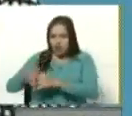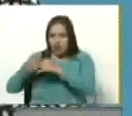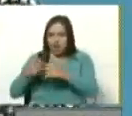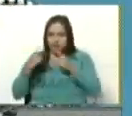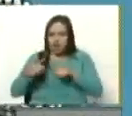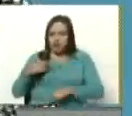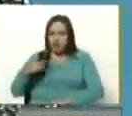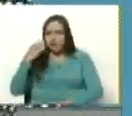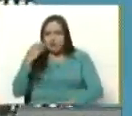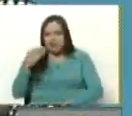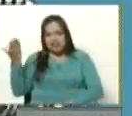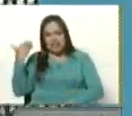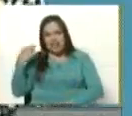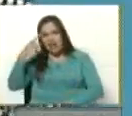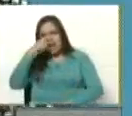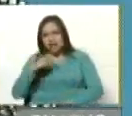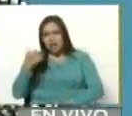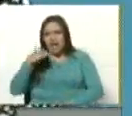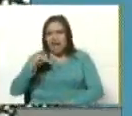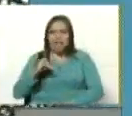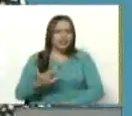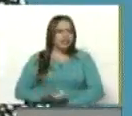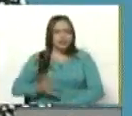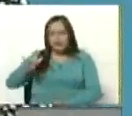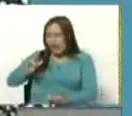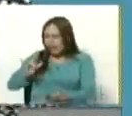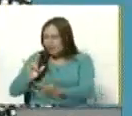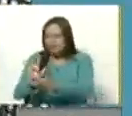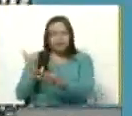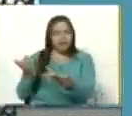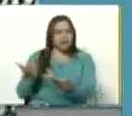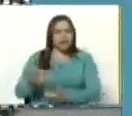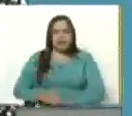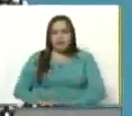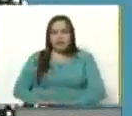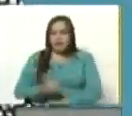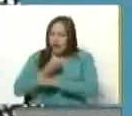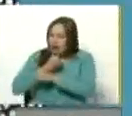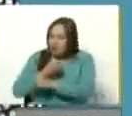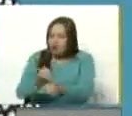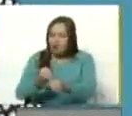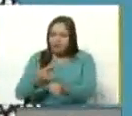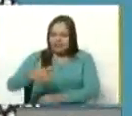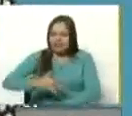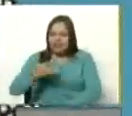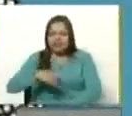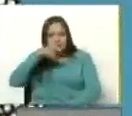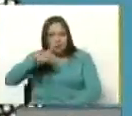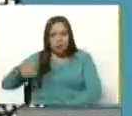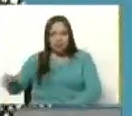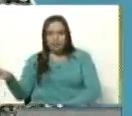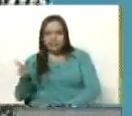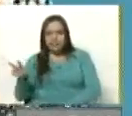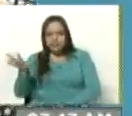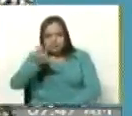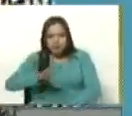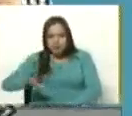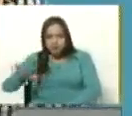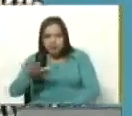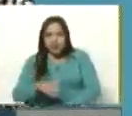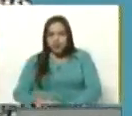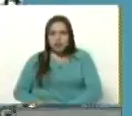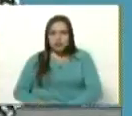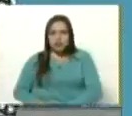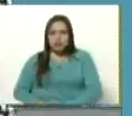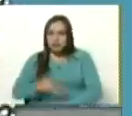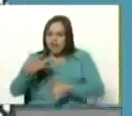en esa situación fue un cariño, un amor que sentí del pueblo venezolano por los